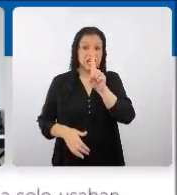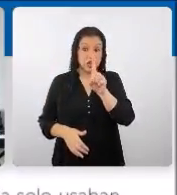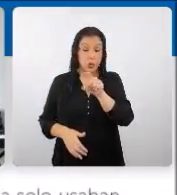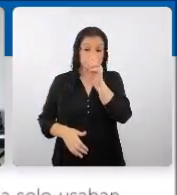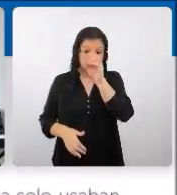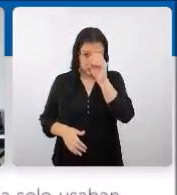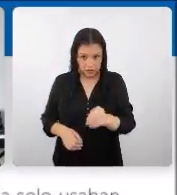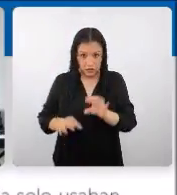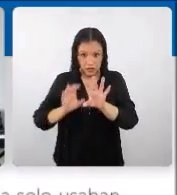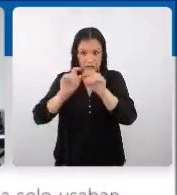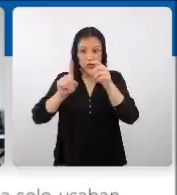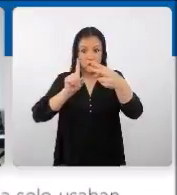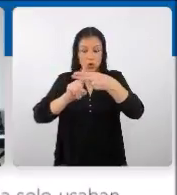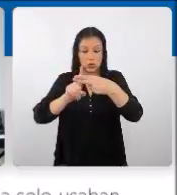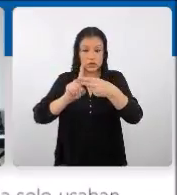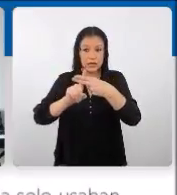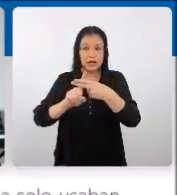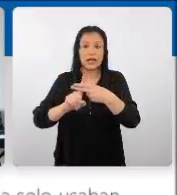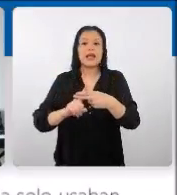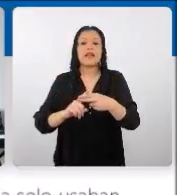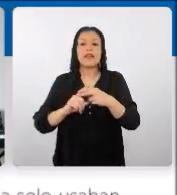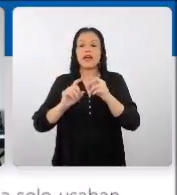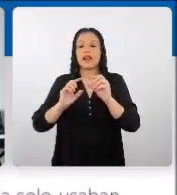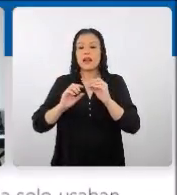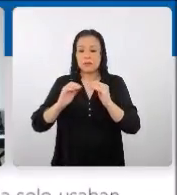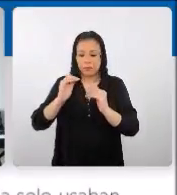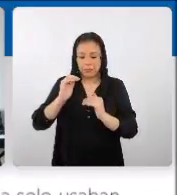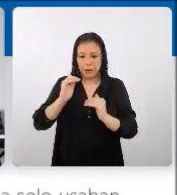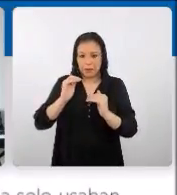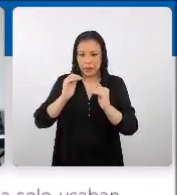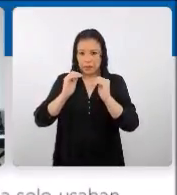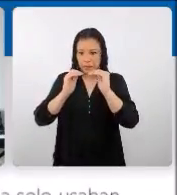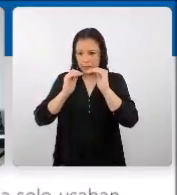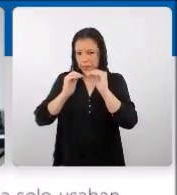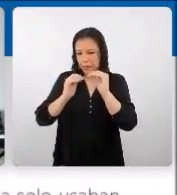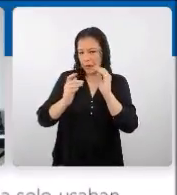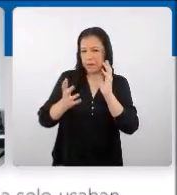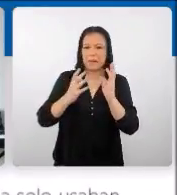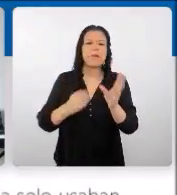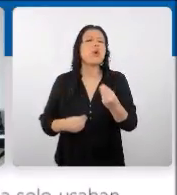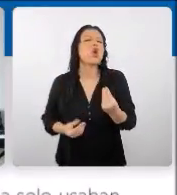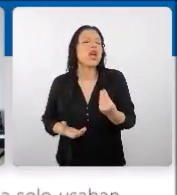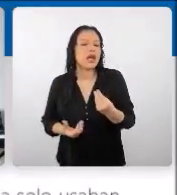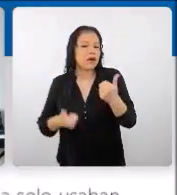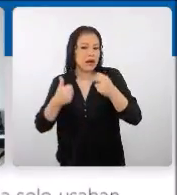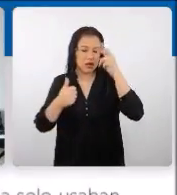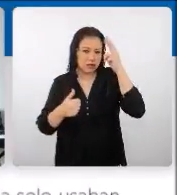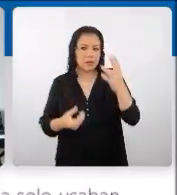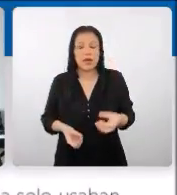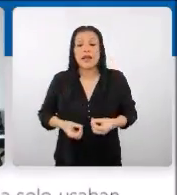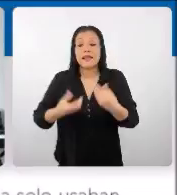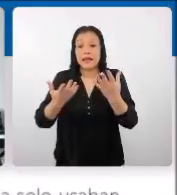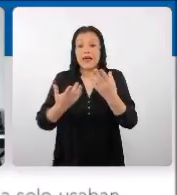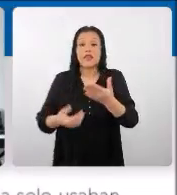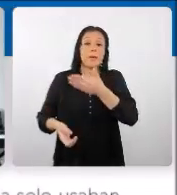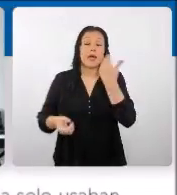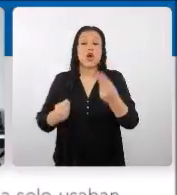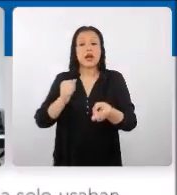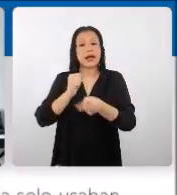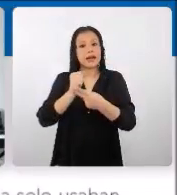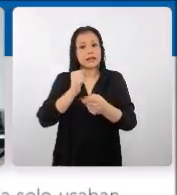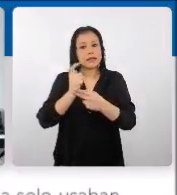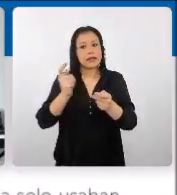eligiendo un hotel de categoría. Aparentemente porque les estaría dando mayor garantía del